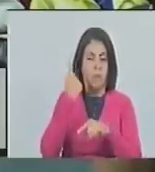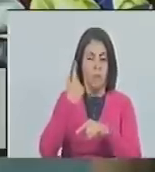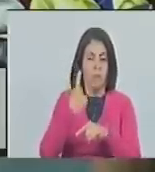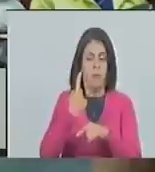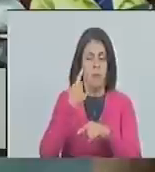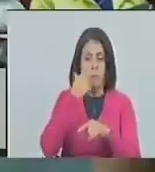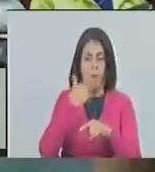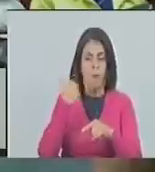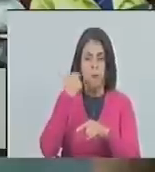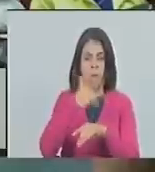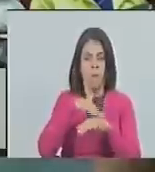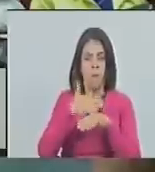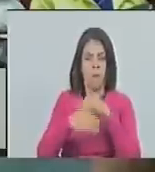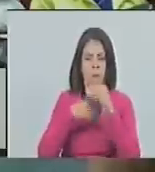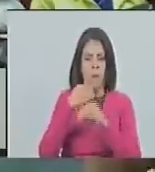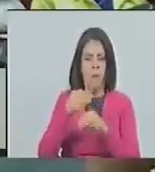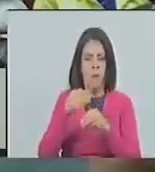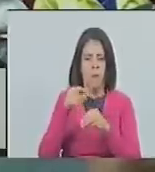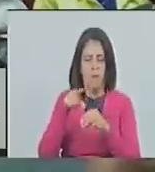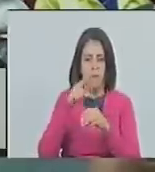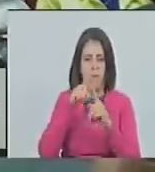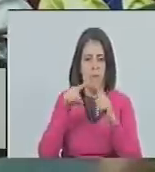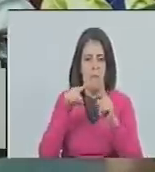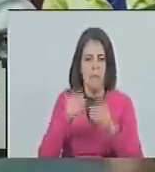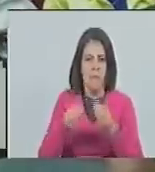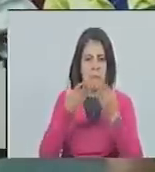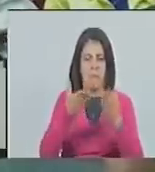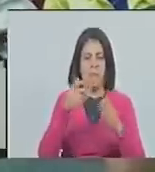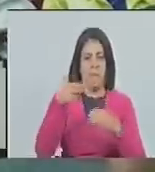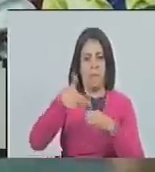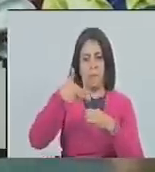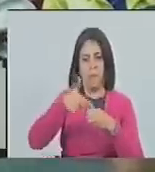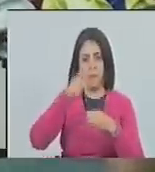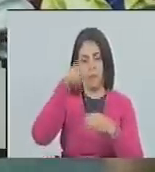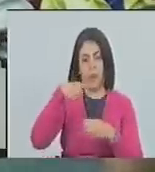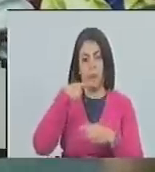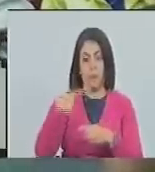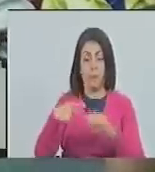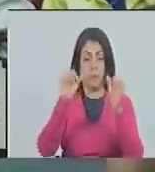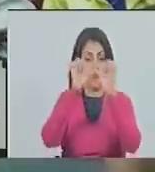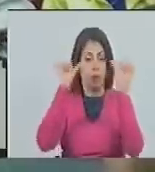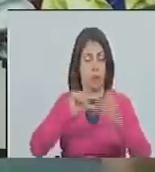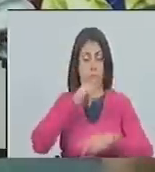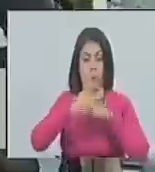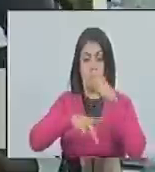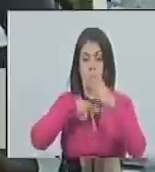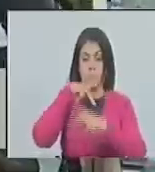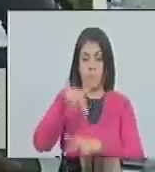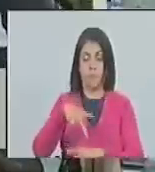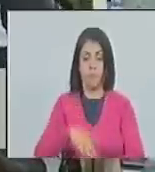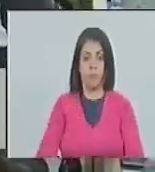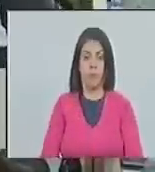se comprometieron con entregarle el petróleo, sino con adoptar el sistema político